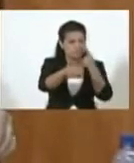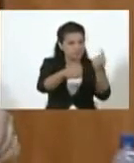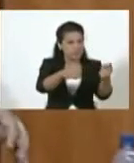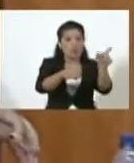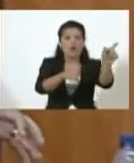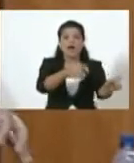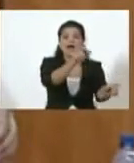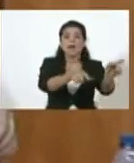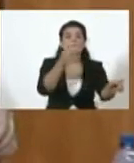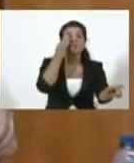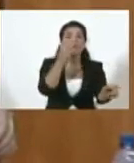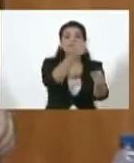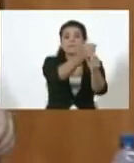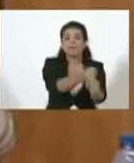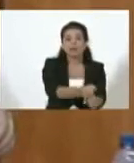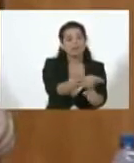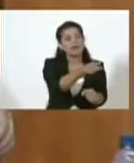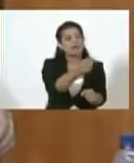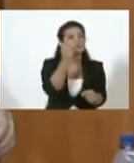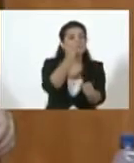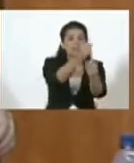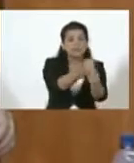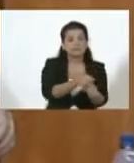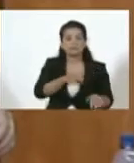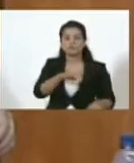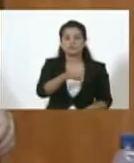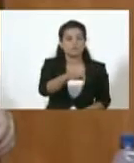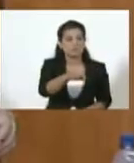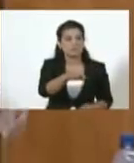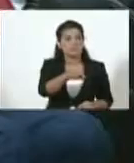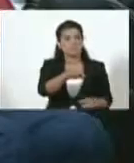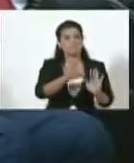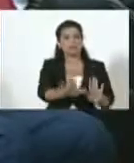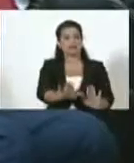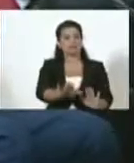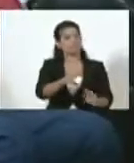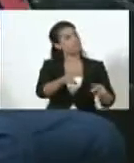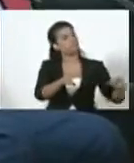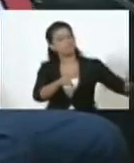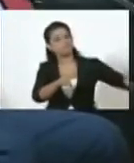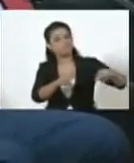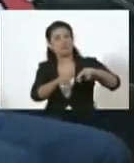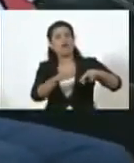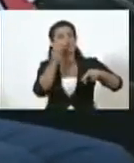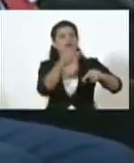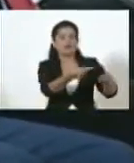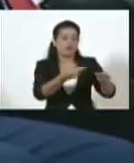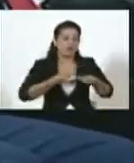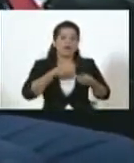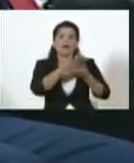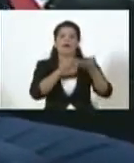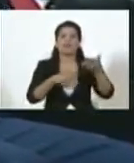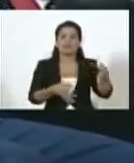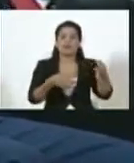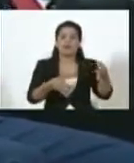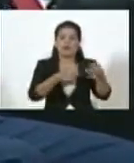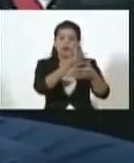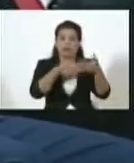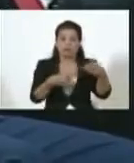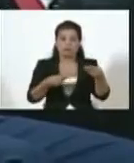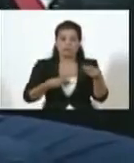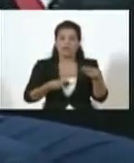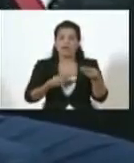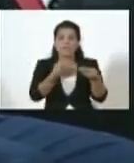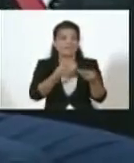en la autopista esperando que pasáramos. Nos entregaron unas cartas y nos pidieron que al barrio que está allí,